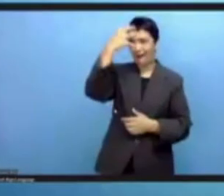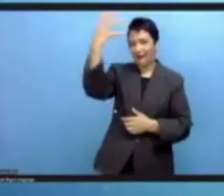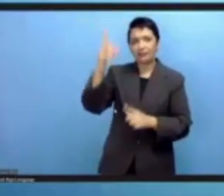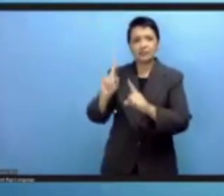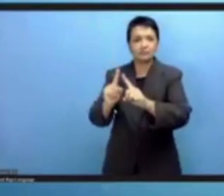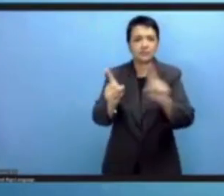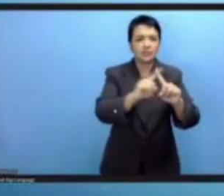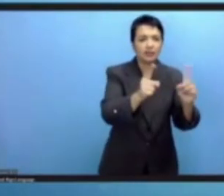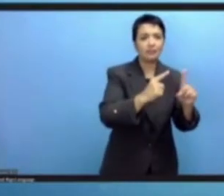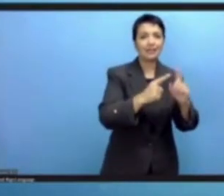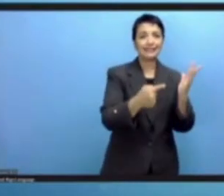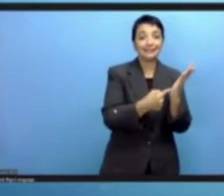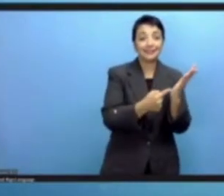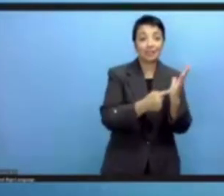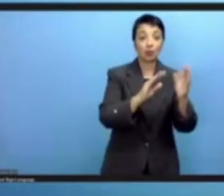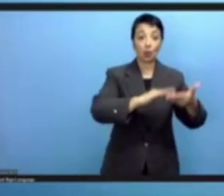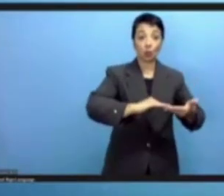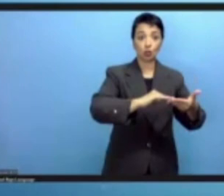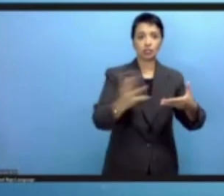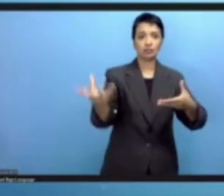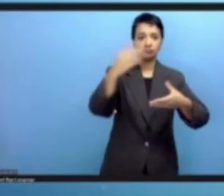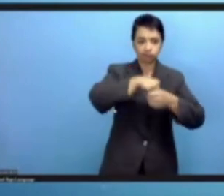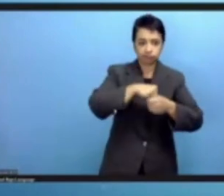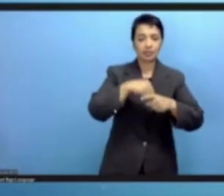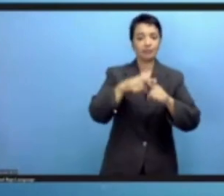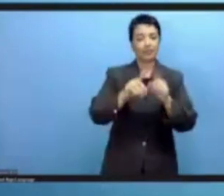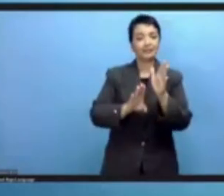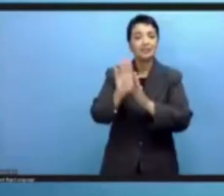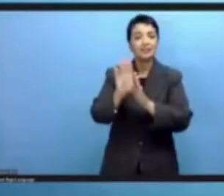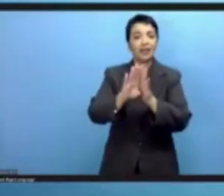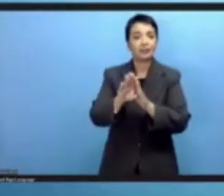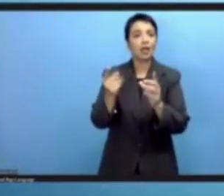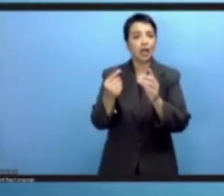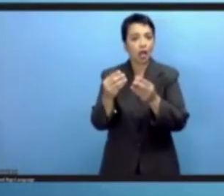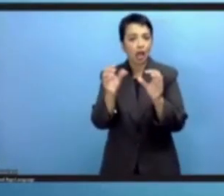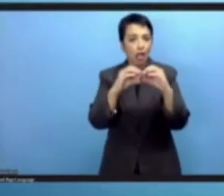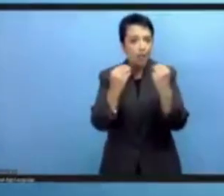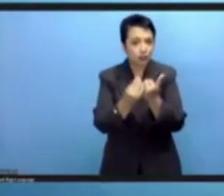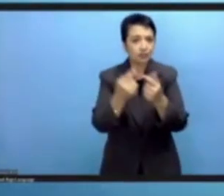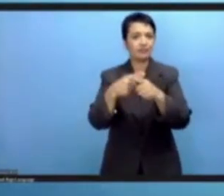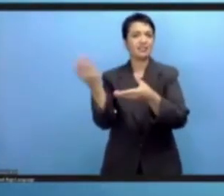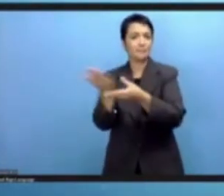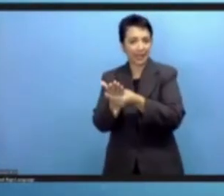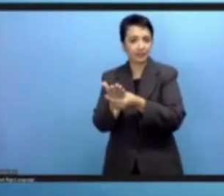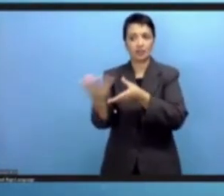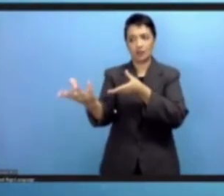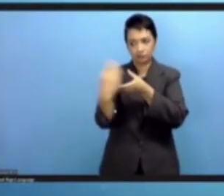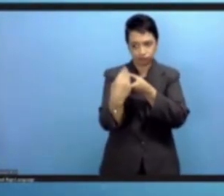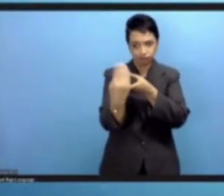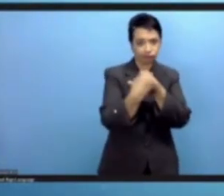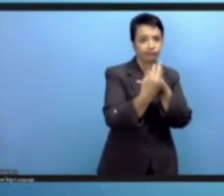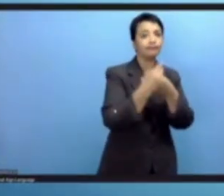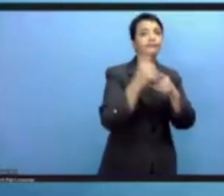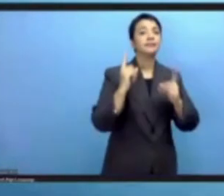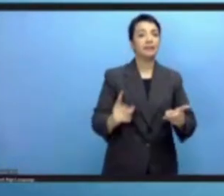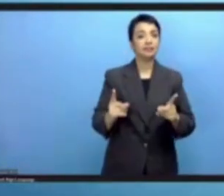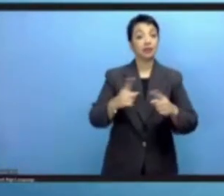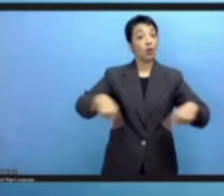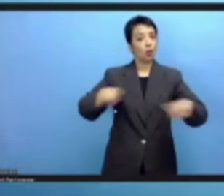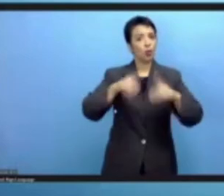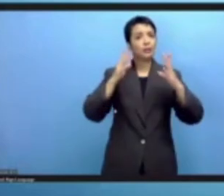e incluir medidas proactivas para permitir que los grupos marginalizados históricamente hagan escuchar sus voces y sean